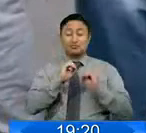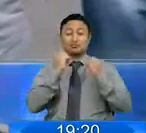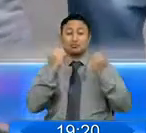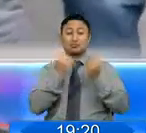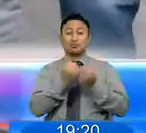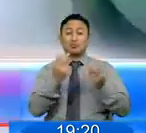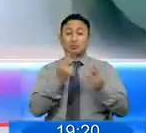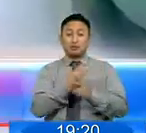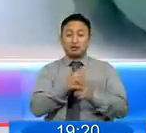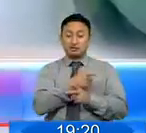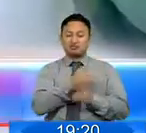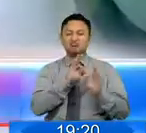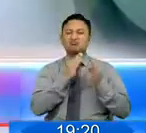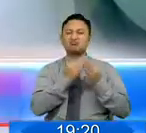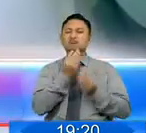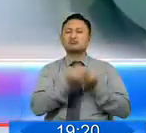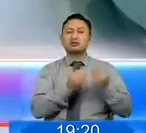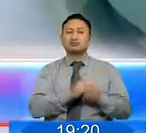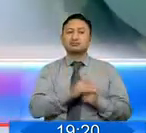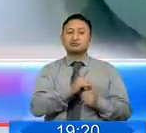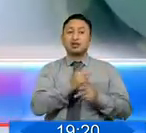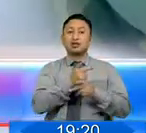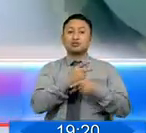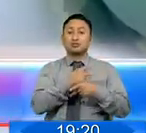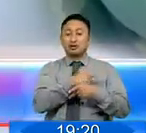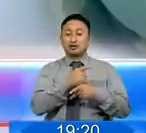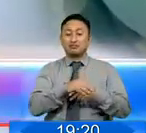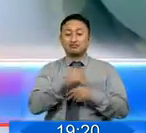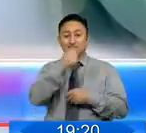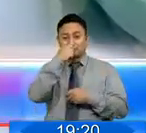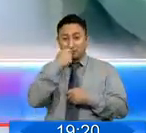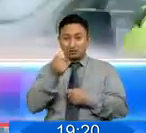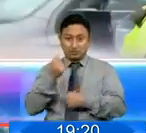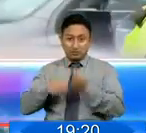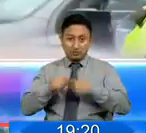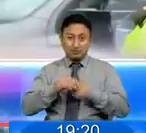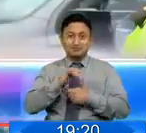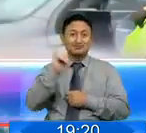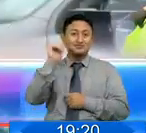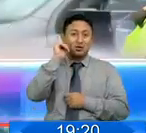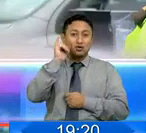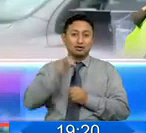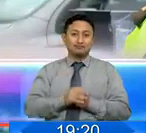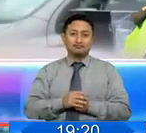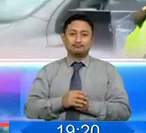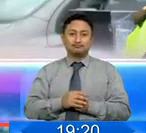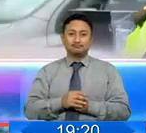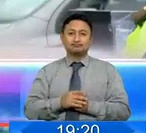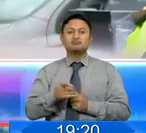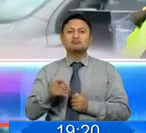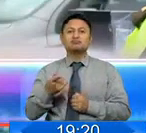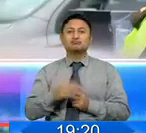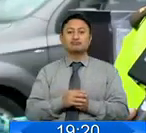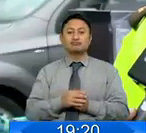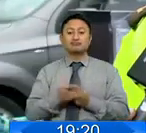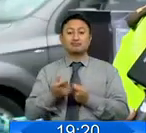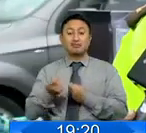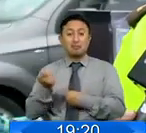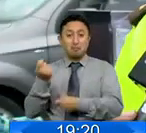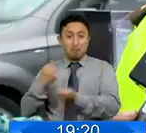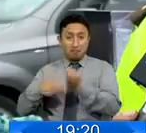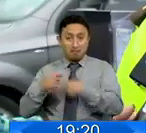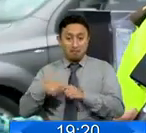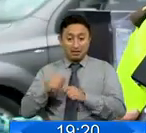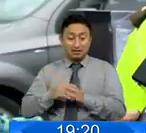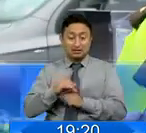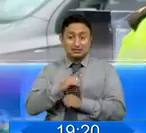organización familiar que se dedicaba a la producción y distribución de droga en Sangolquí. Se dedicaban al expendio y comercialización de